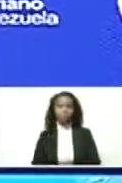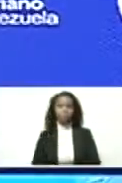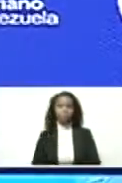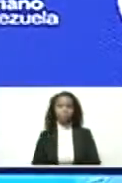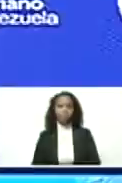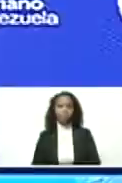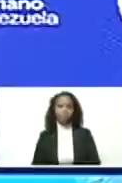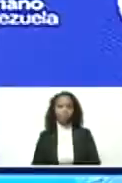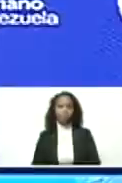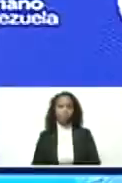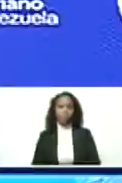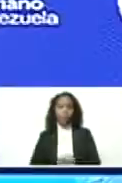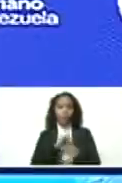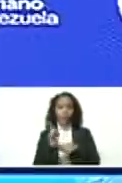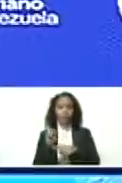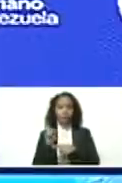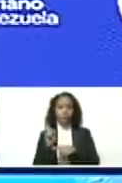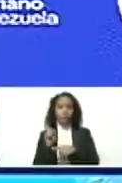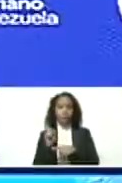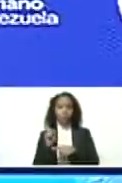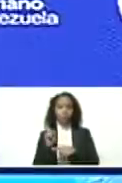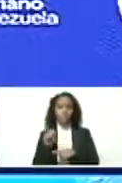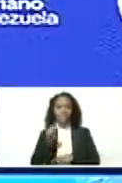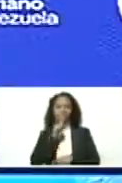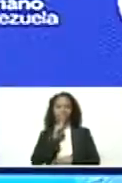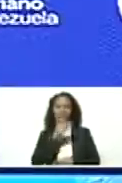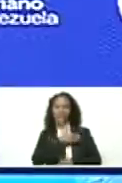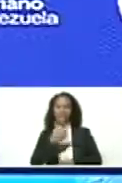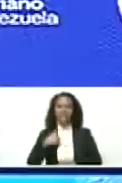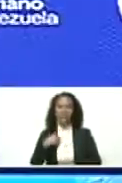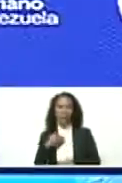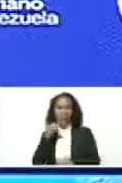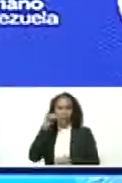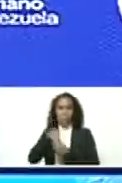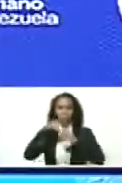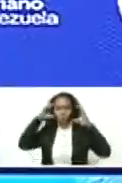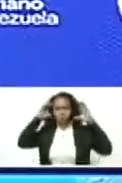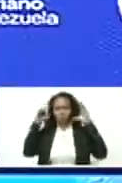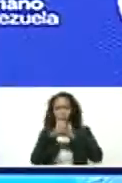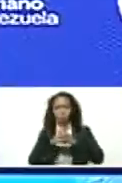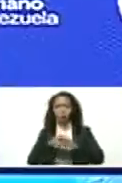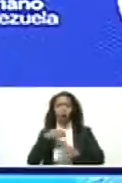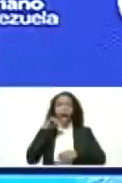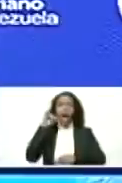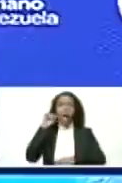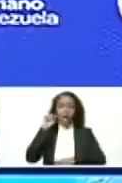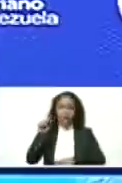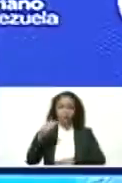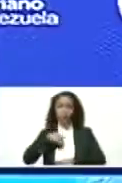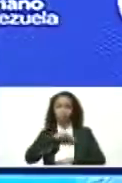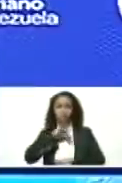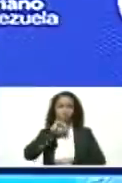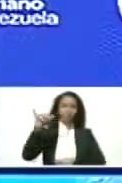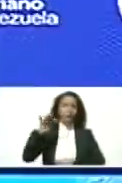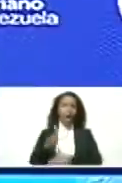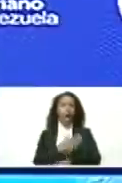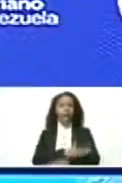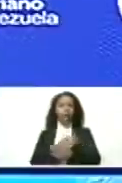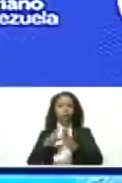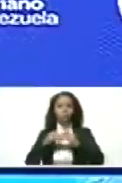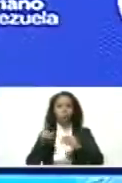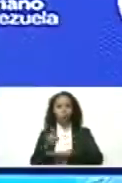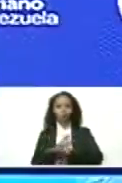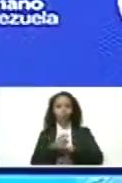Son precisamente quienes quieren hegemonizar, y así lo denunciamos ante todos los gobiernos del mundo.